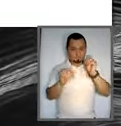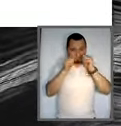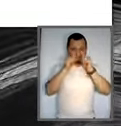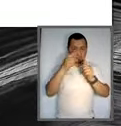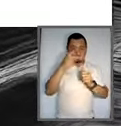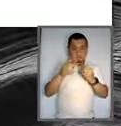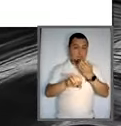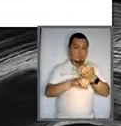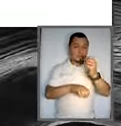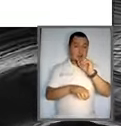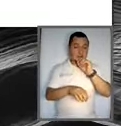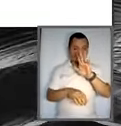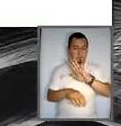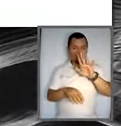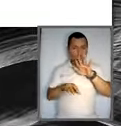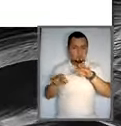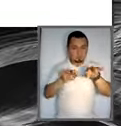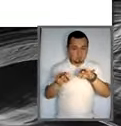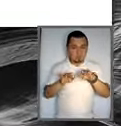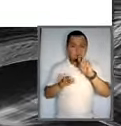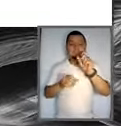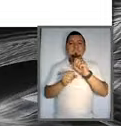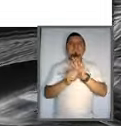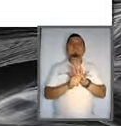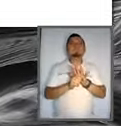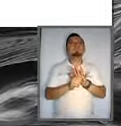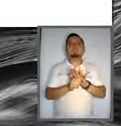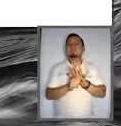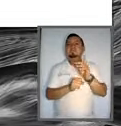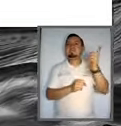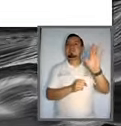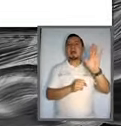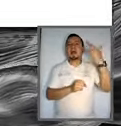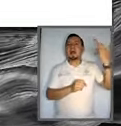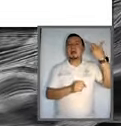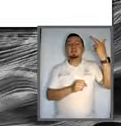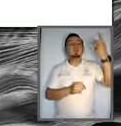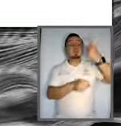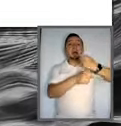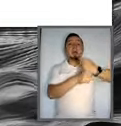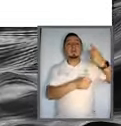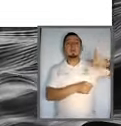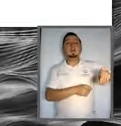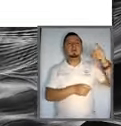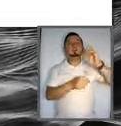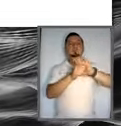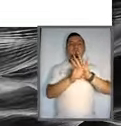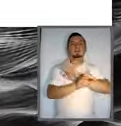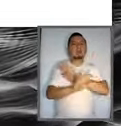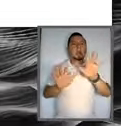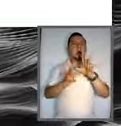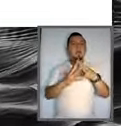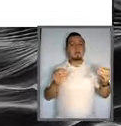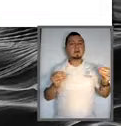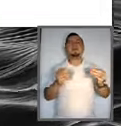en Jalisco, dado que más bien la pandemia es la que va a marcar la pauta de cuándo se va a cerrar el ciclo escolar. Si